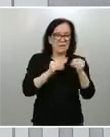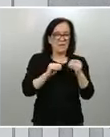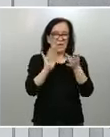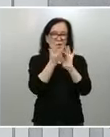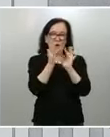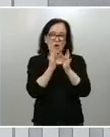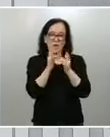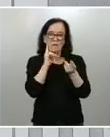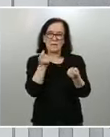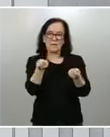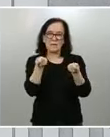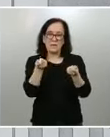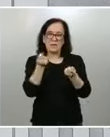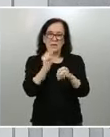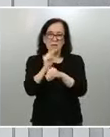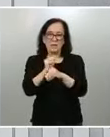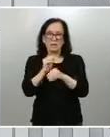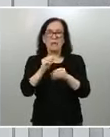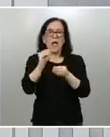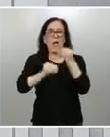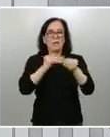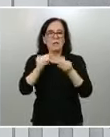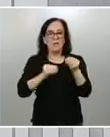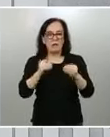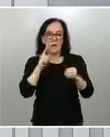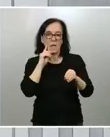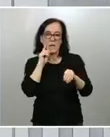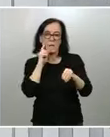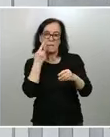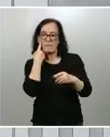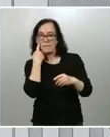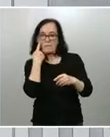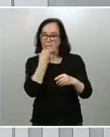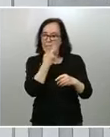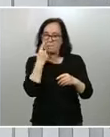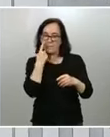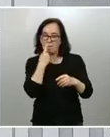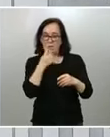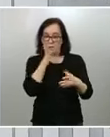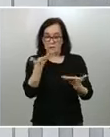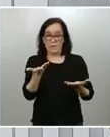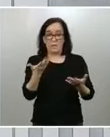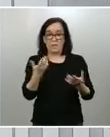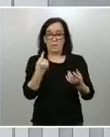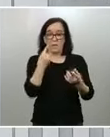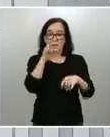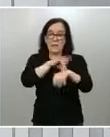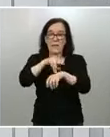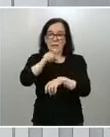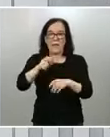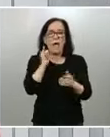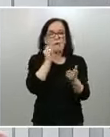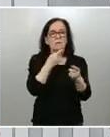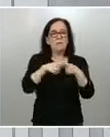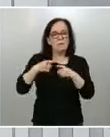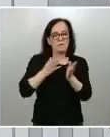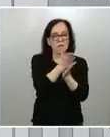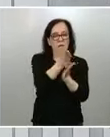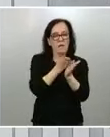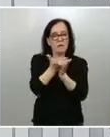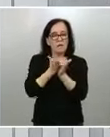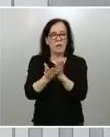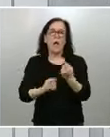la adecuada la adecuada vigilancia de los mismos y la vigilancia también de casos hay distintas alternativas algunas de ellas